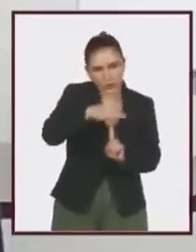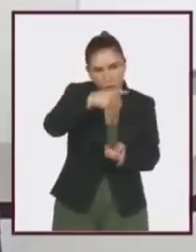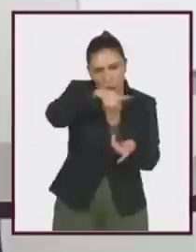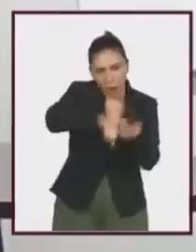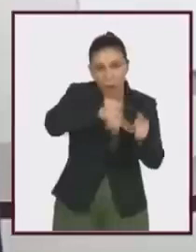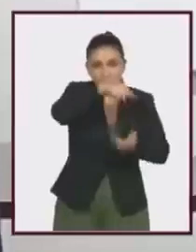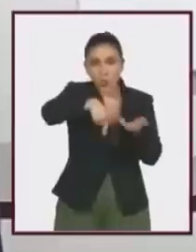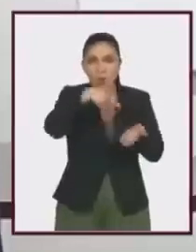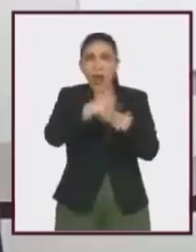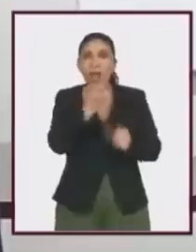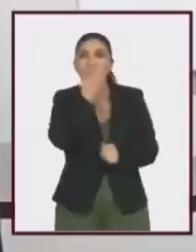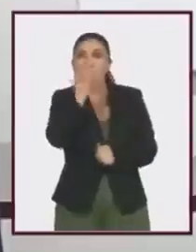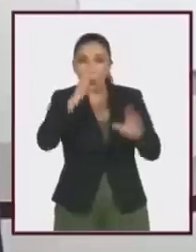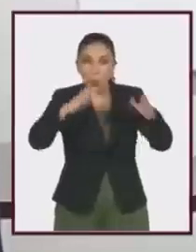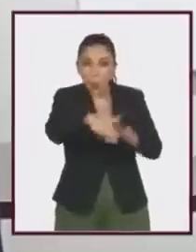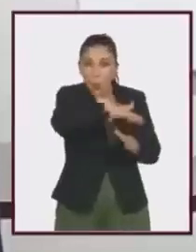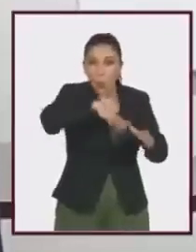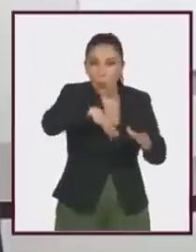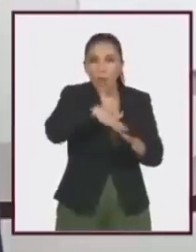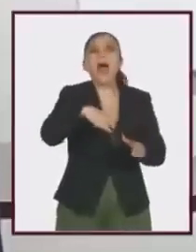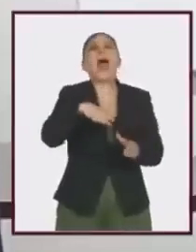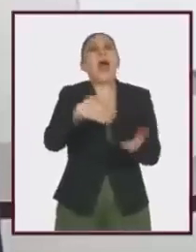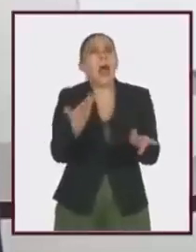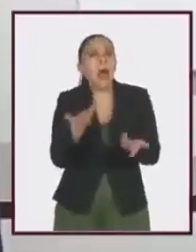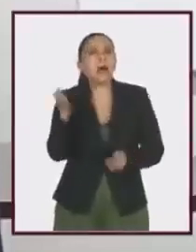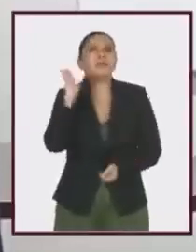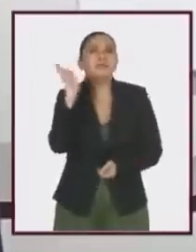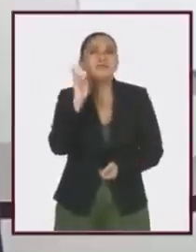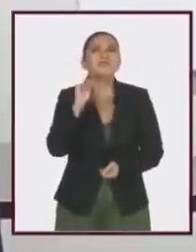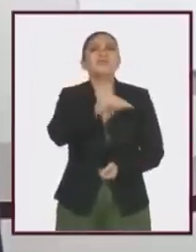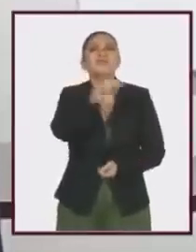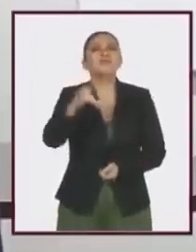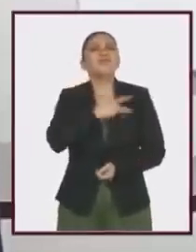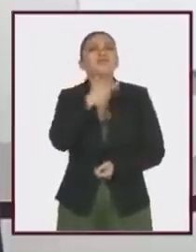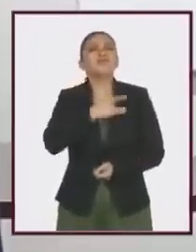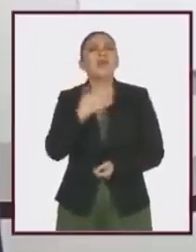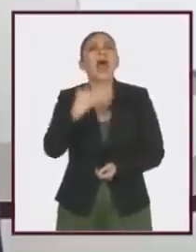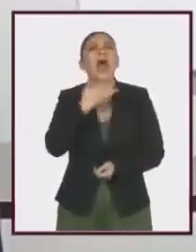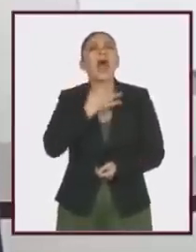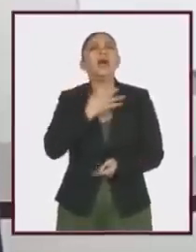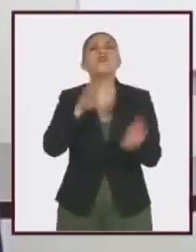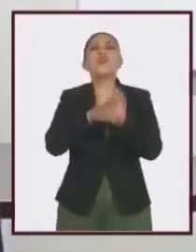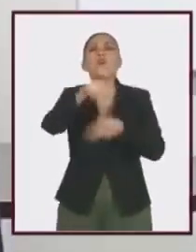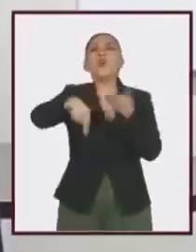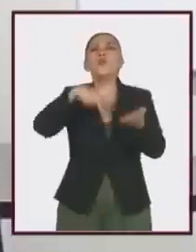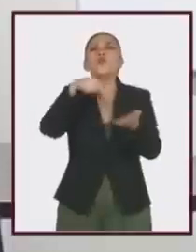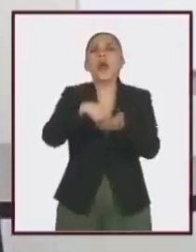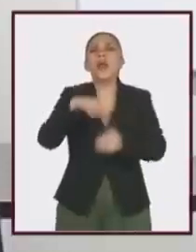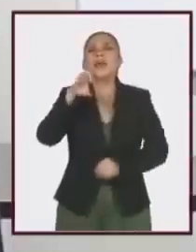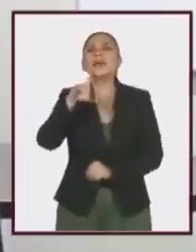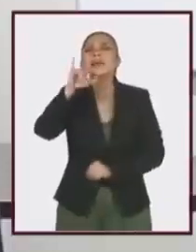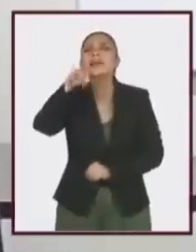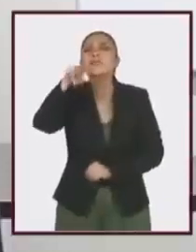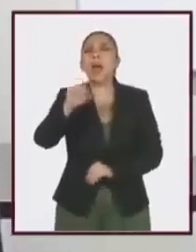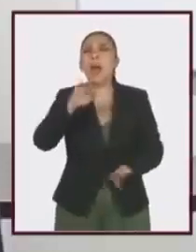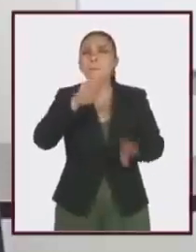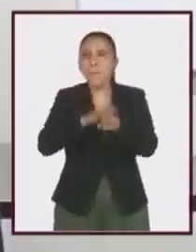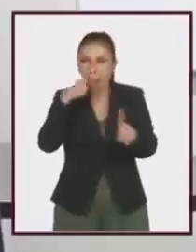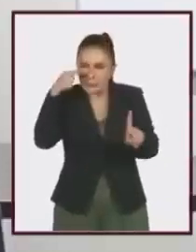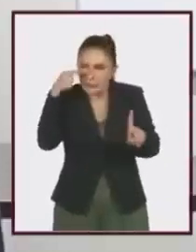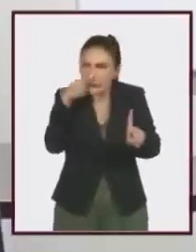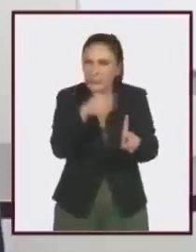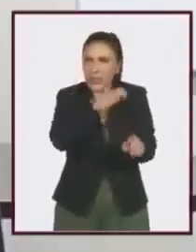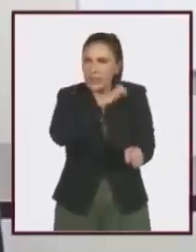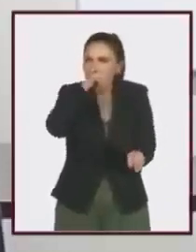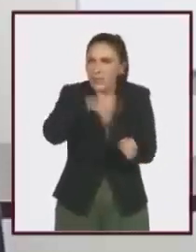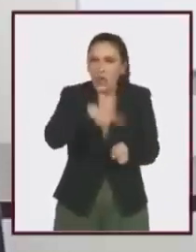la escuela, en un momento determinado hay microclimas o climas mucho más específicos para